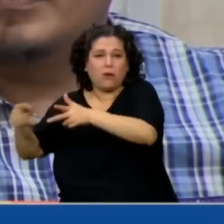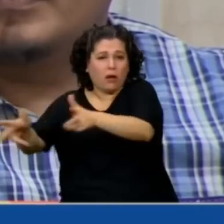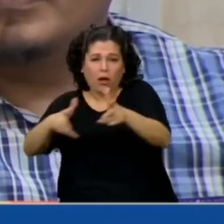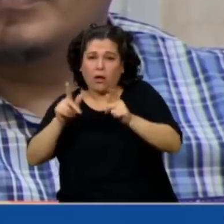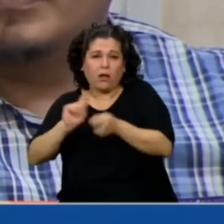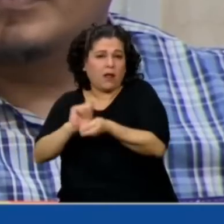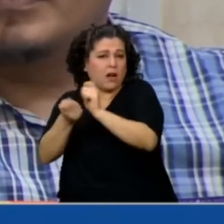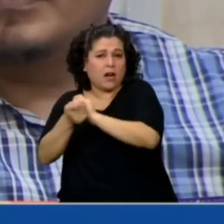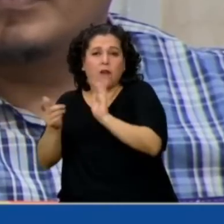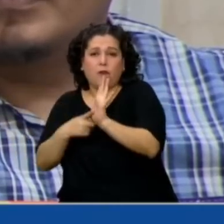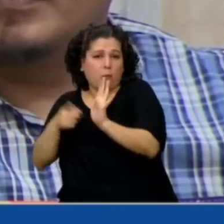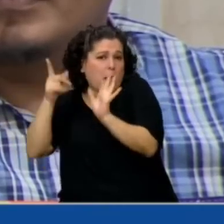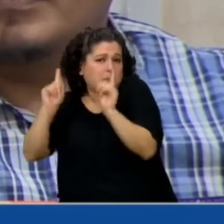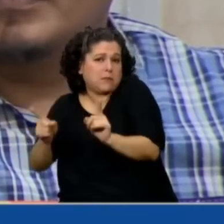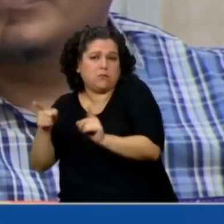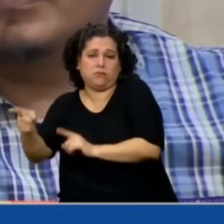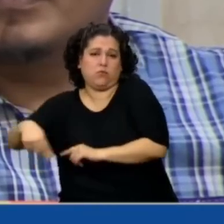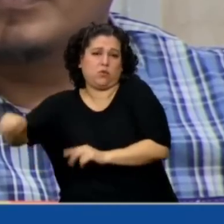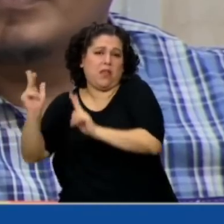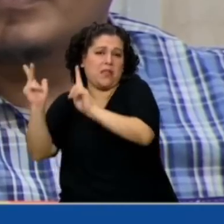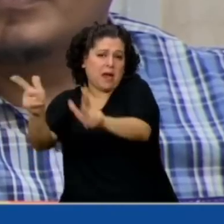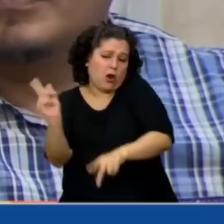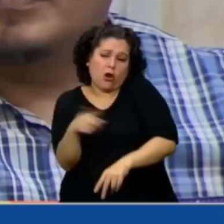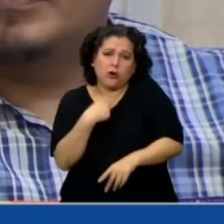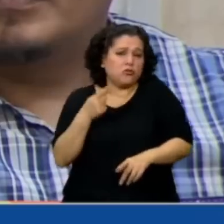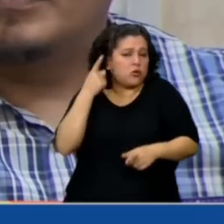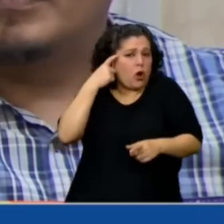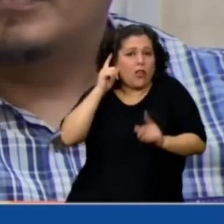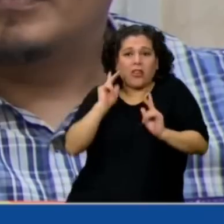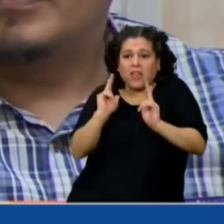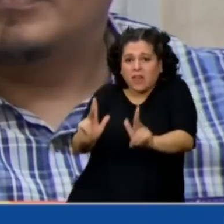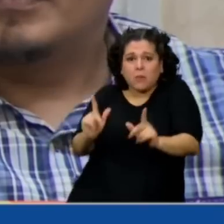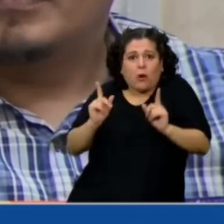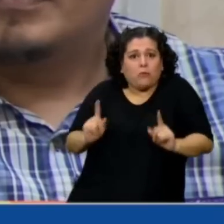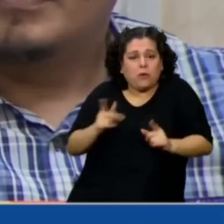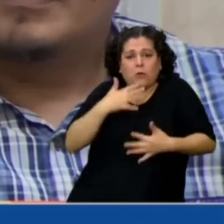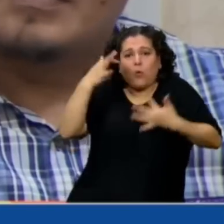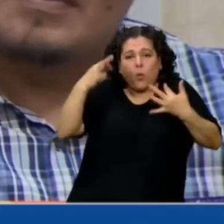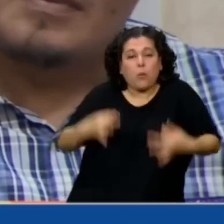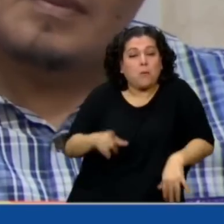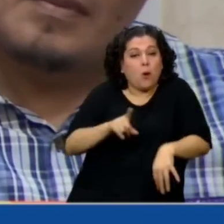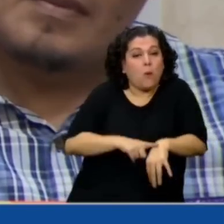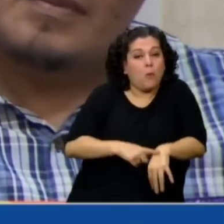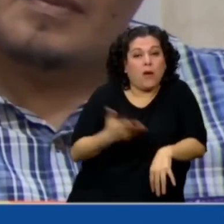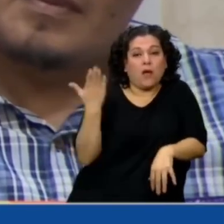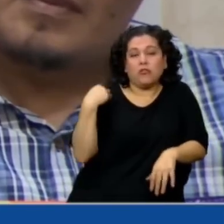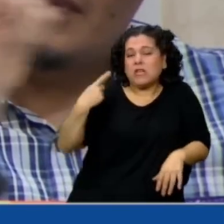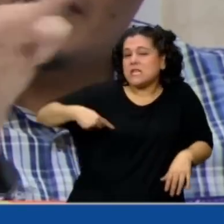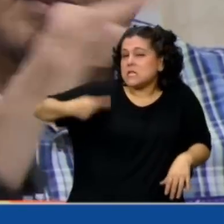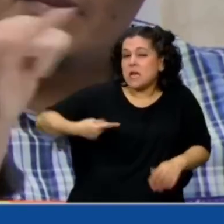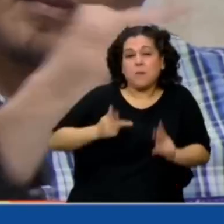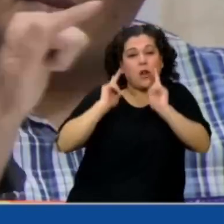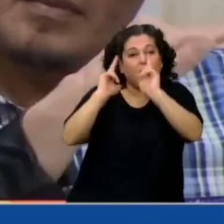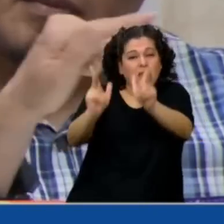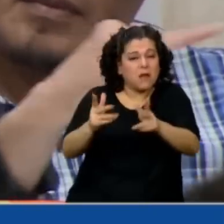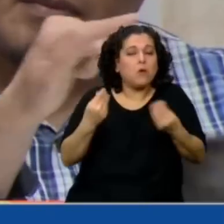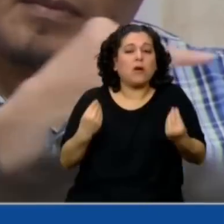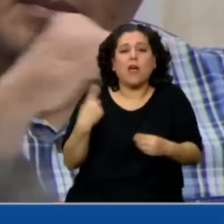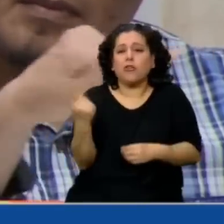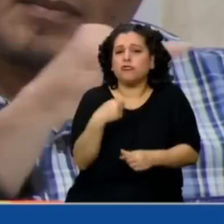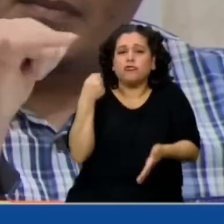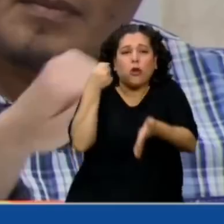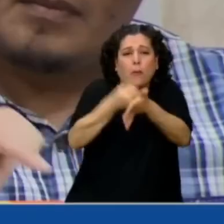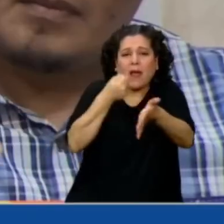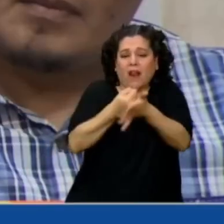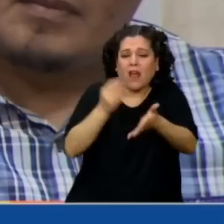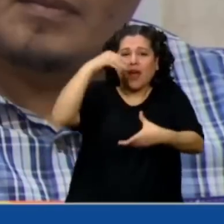Fuimos totalmente coherentes y tal como lo dijimos en ese momento y lo dijimos siempre, no solo damos pelea